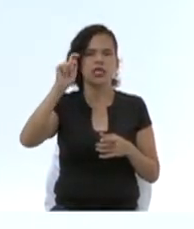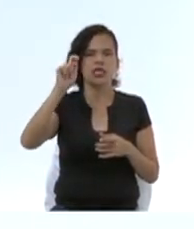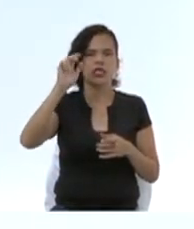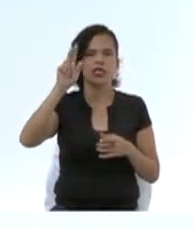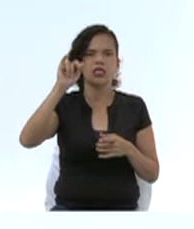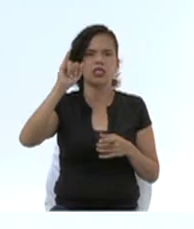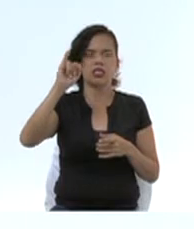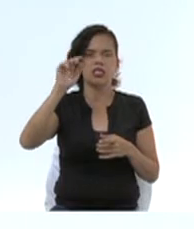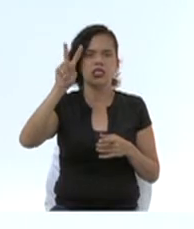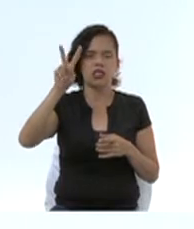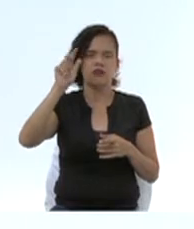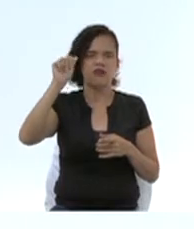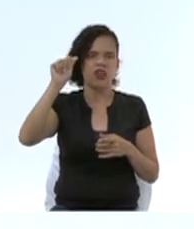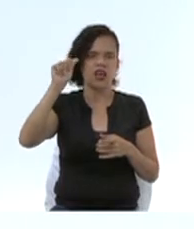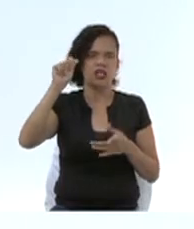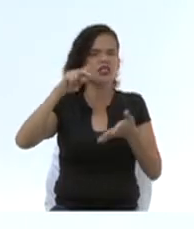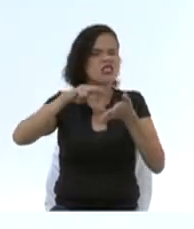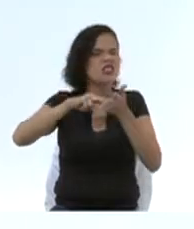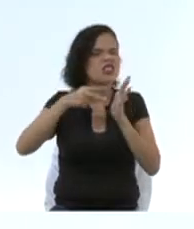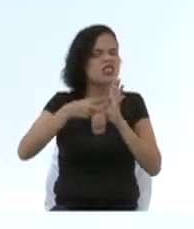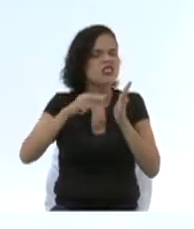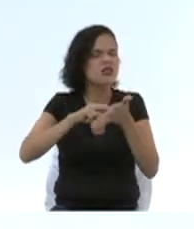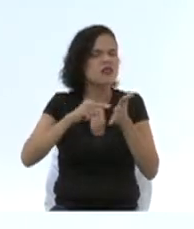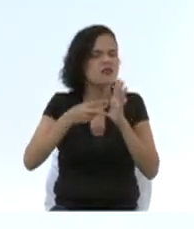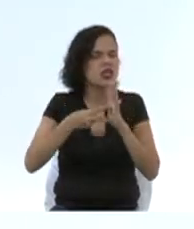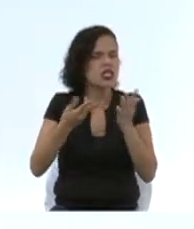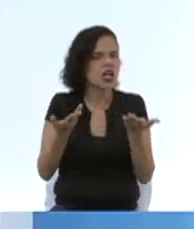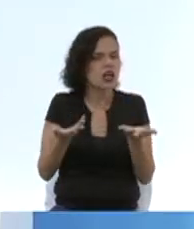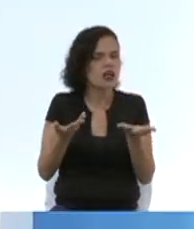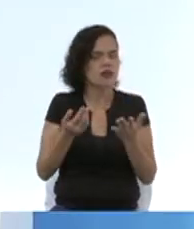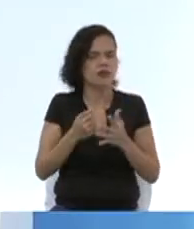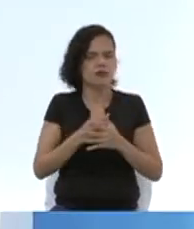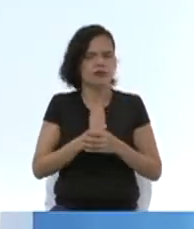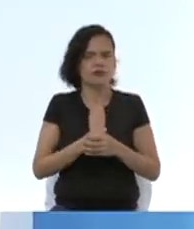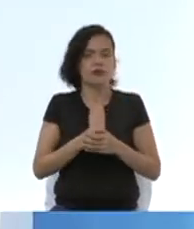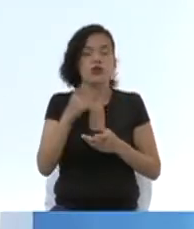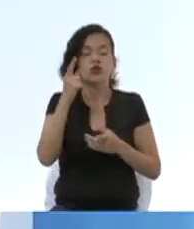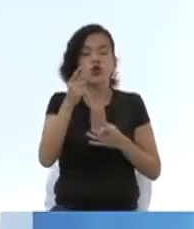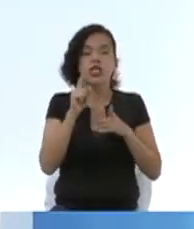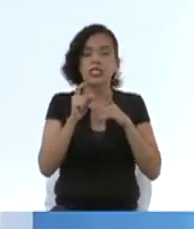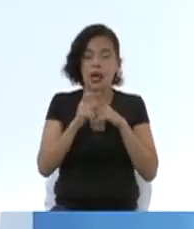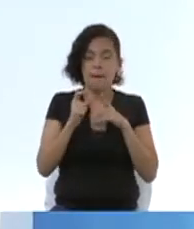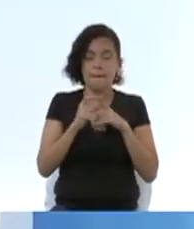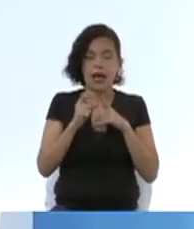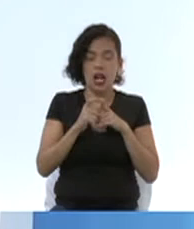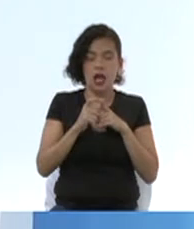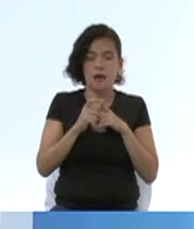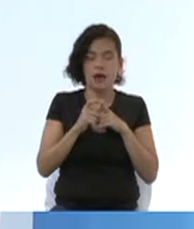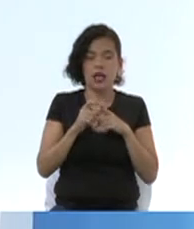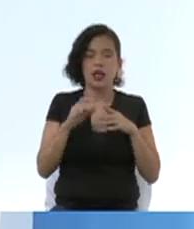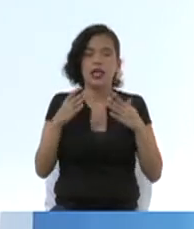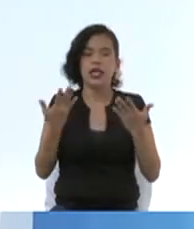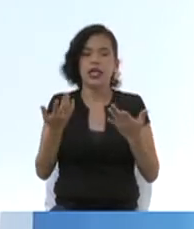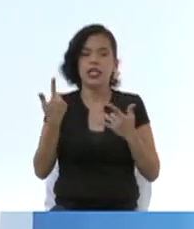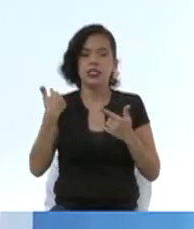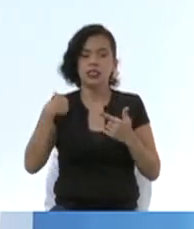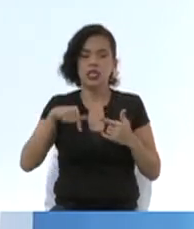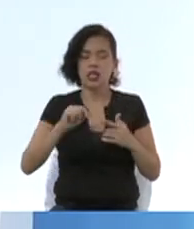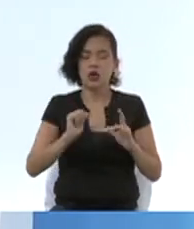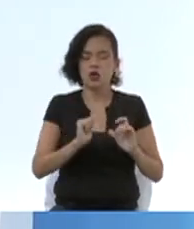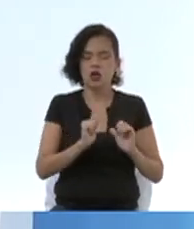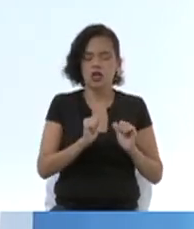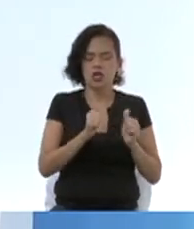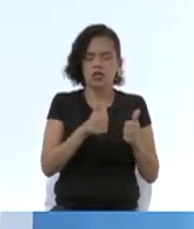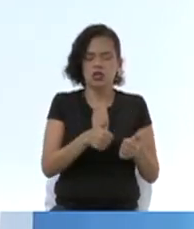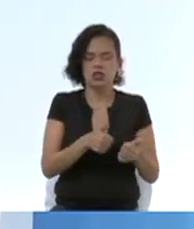eso hoy. Vamos a ver, Julio, ¿qué serán las palabras primitivas? Las palabras primitivas son las palabras que tienen un origen,